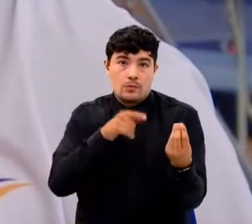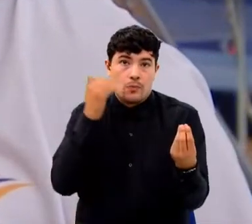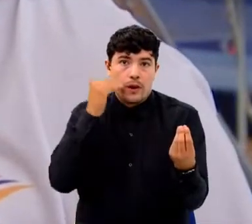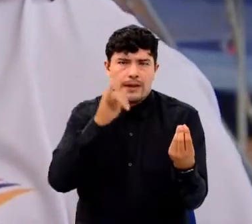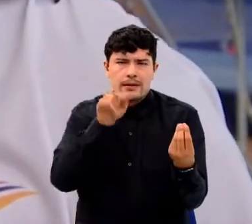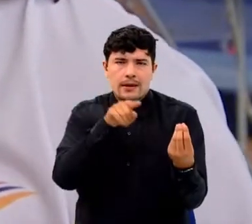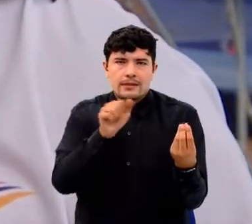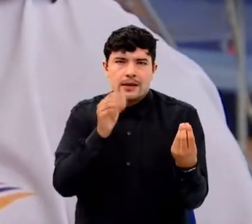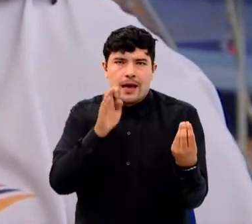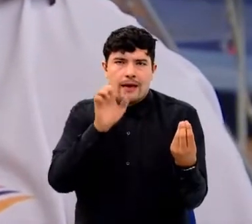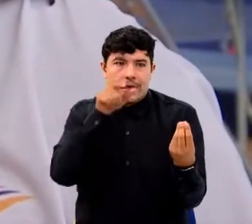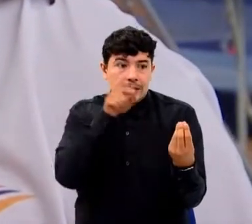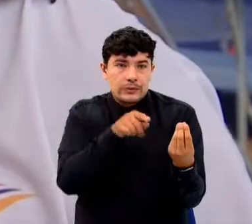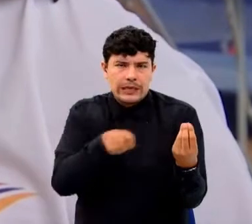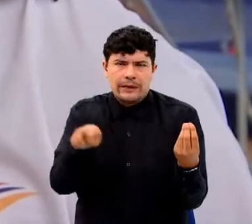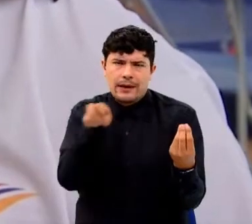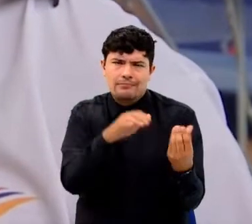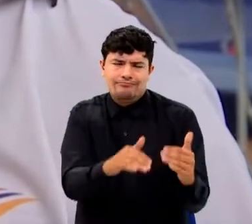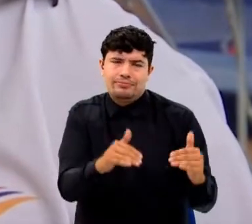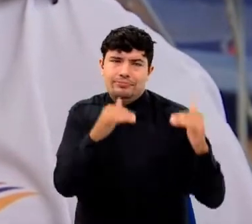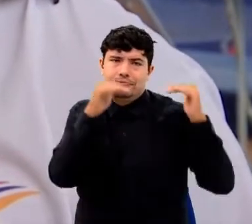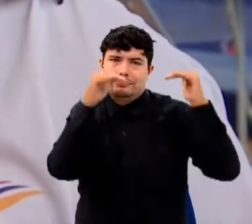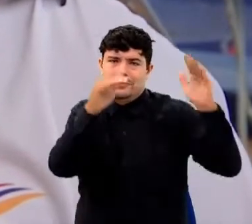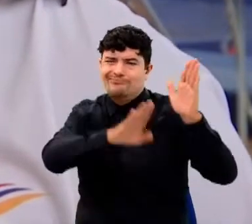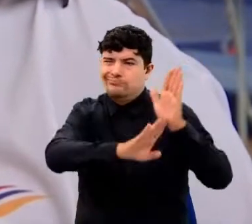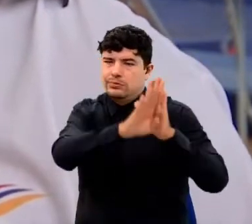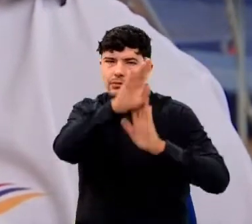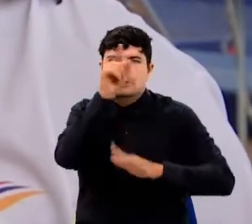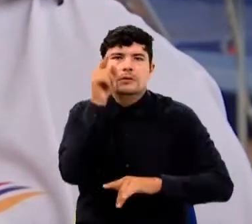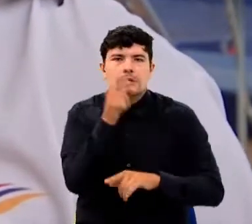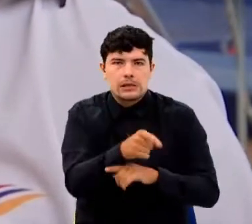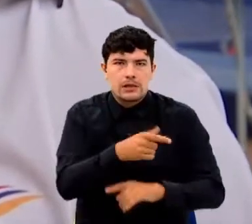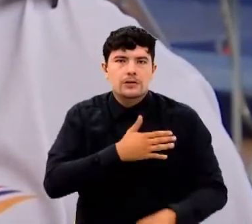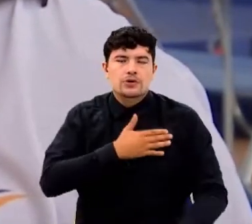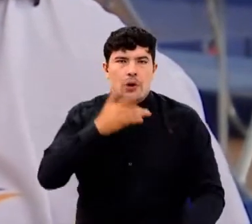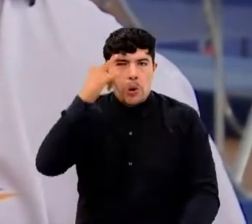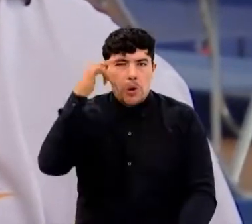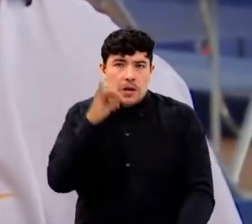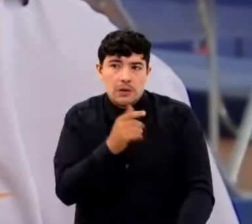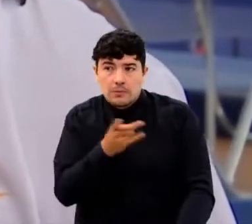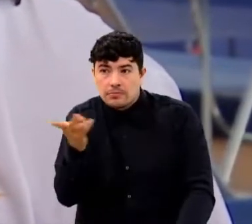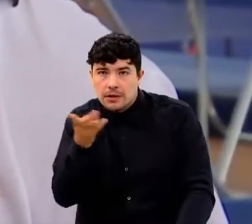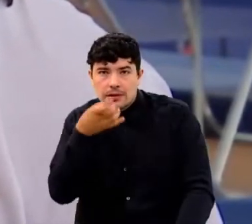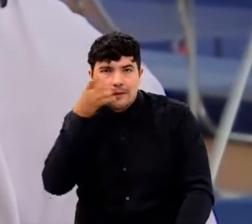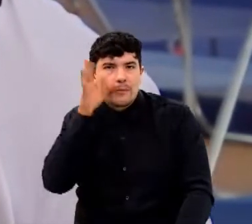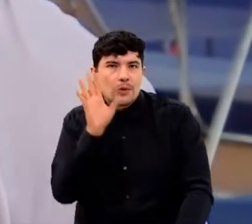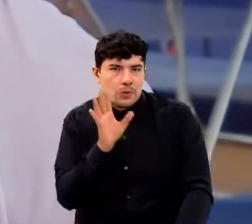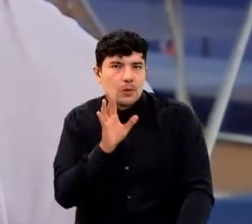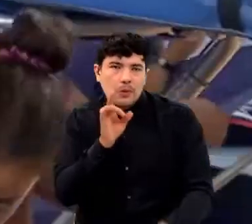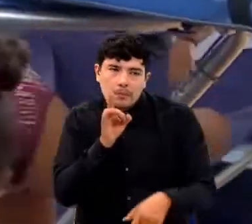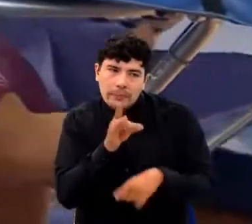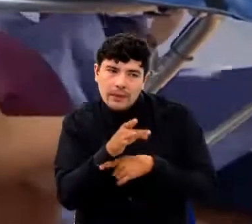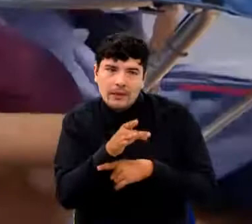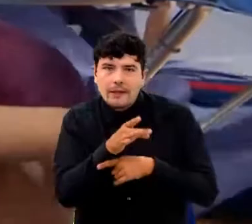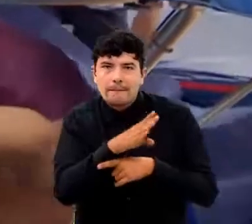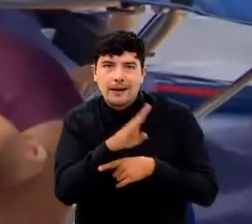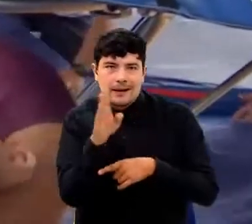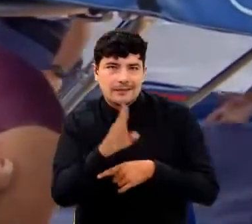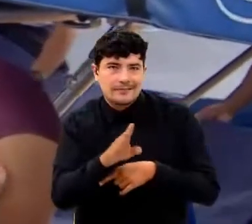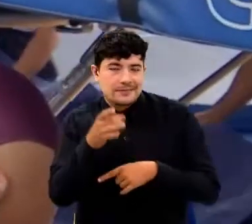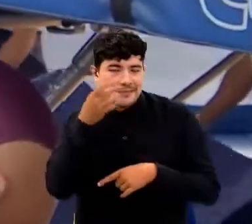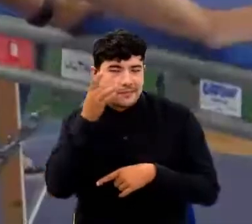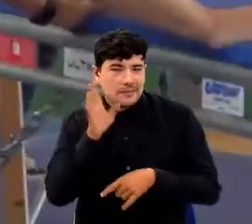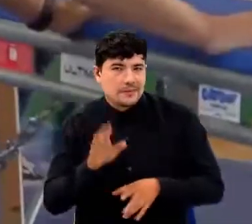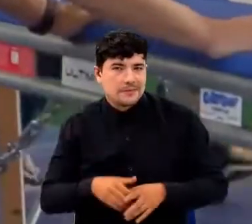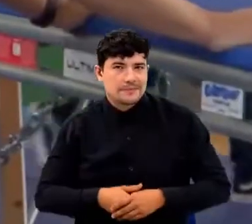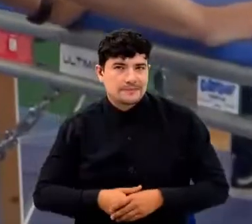ha venido mejorando un montón, muchísimo. Entonces yo creo que podremos darle la sorpresa ahora sí. Es así que deportistas